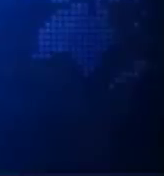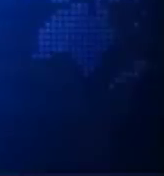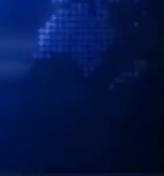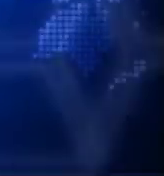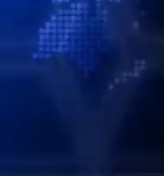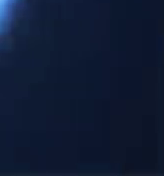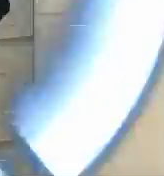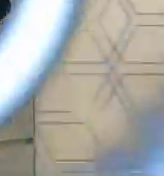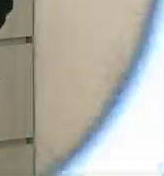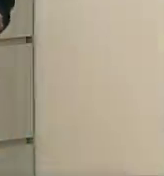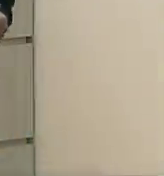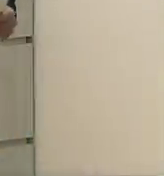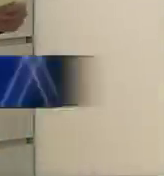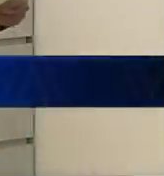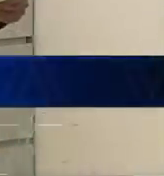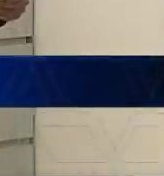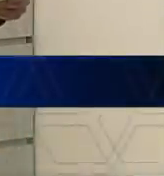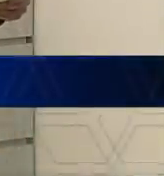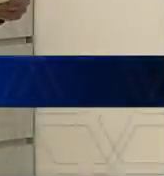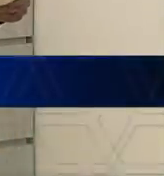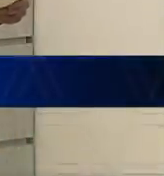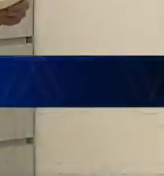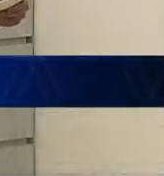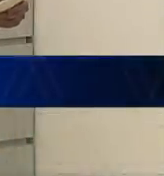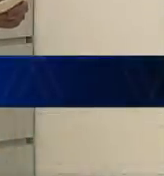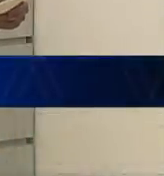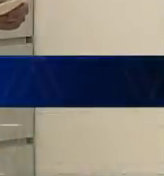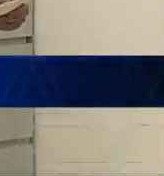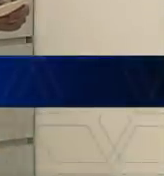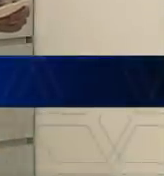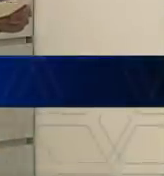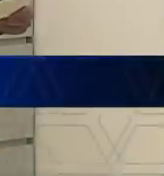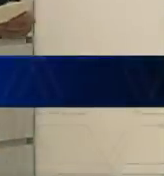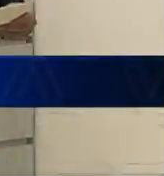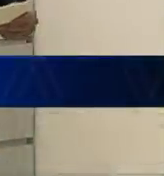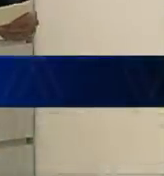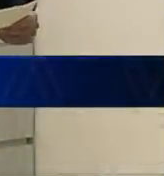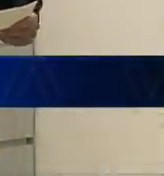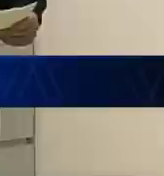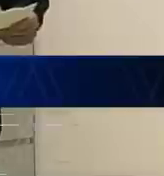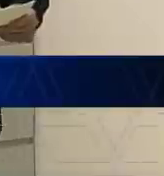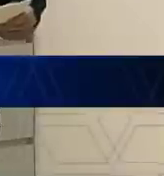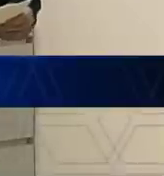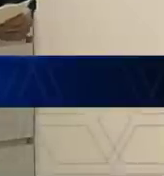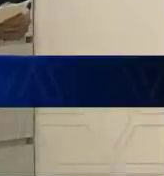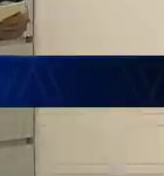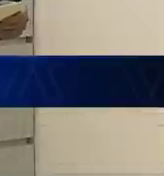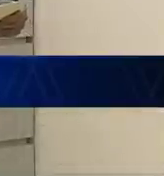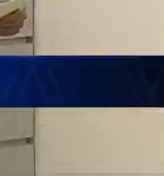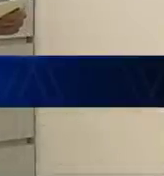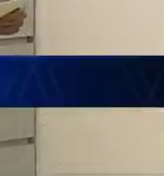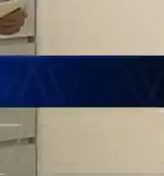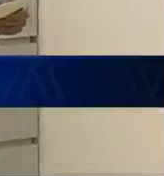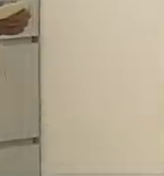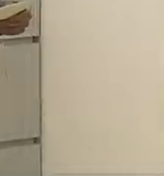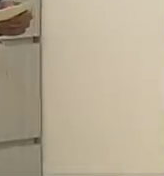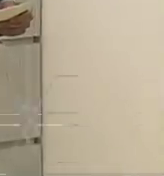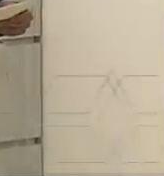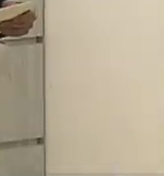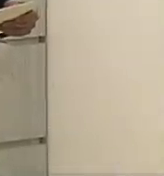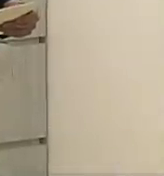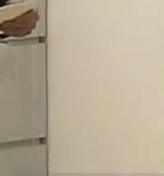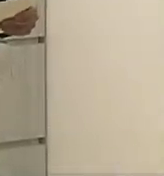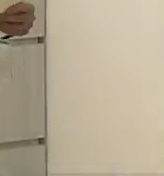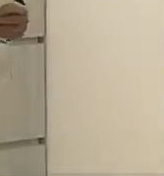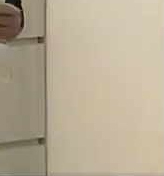i recorre petare vicepresidente de tarek el aissami aprueba más de 10 billones de bolívares para